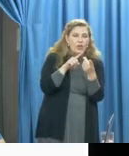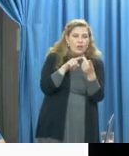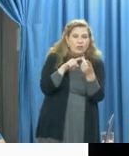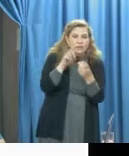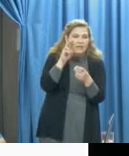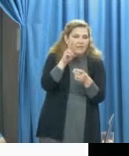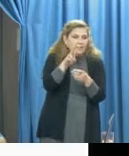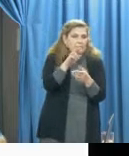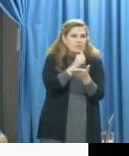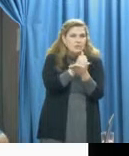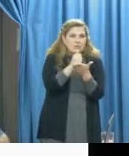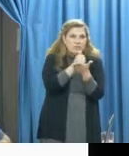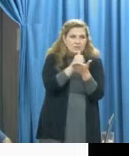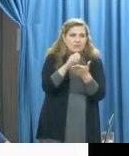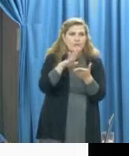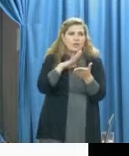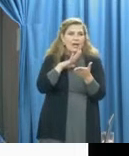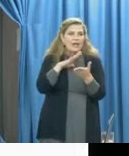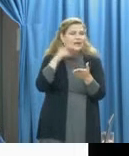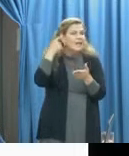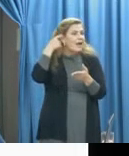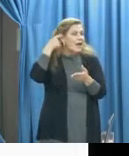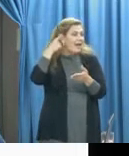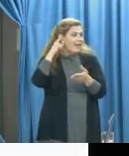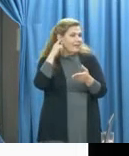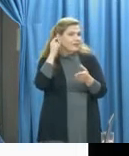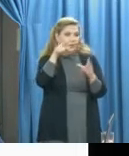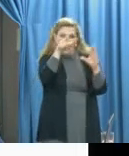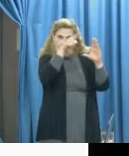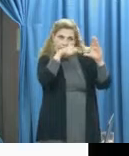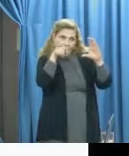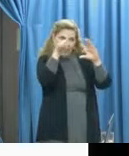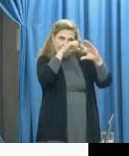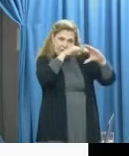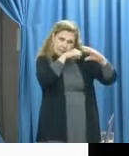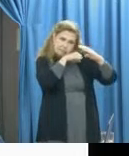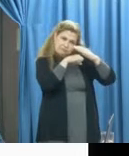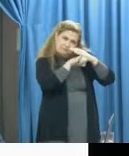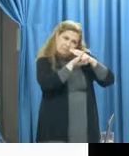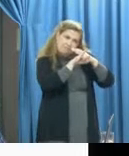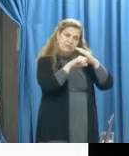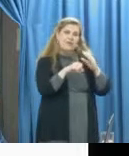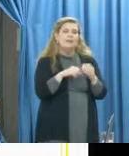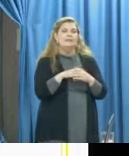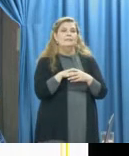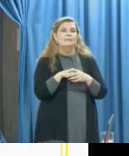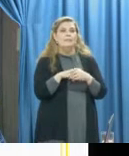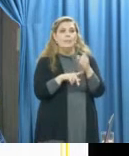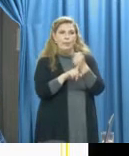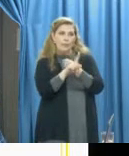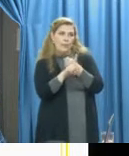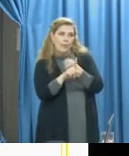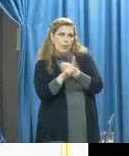azul, son las partes del oído, de la cóclea, que están afectadas por este gen.